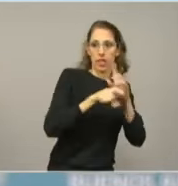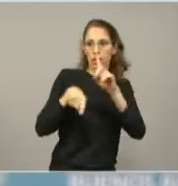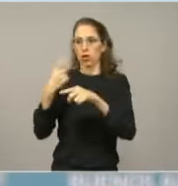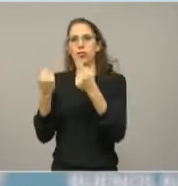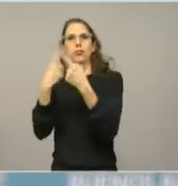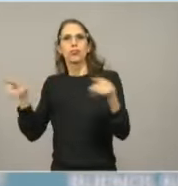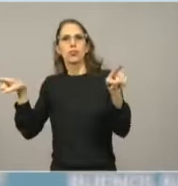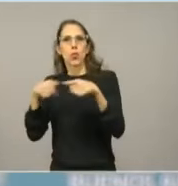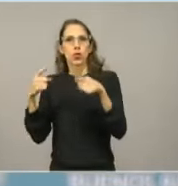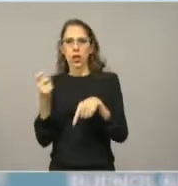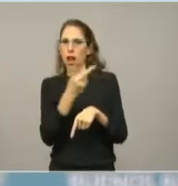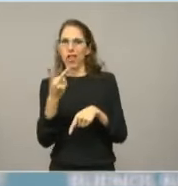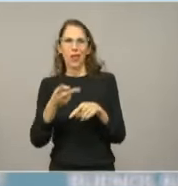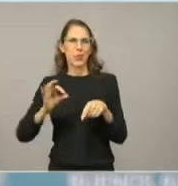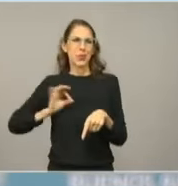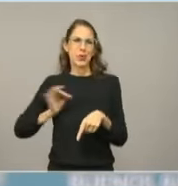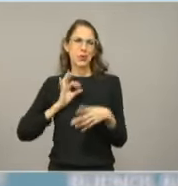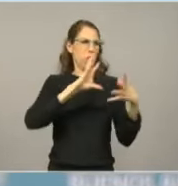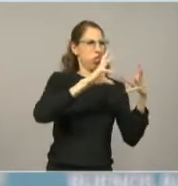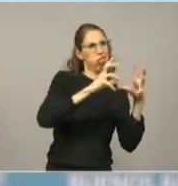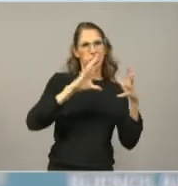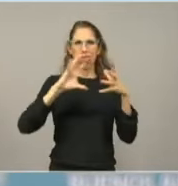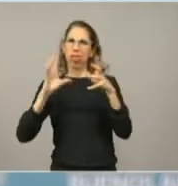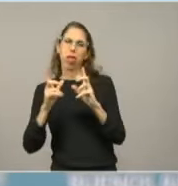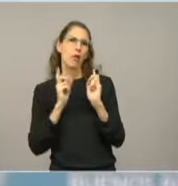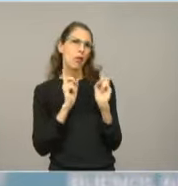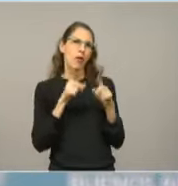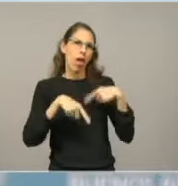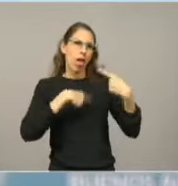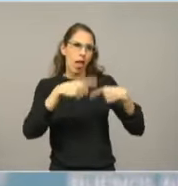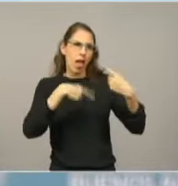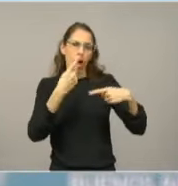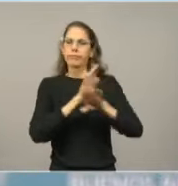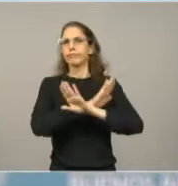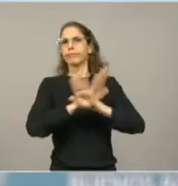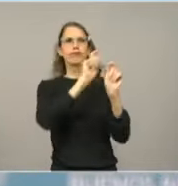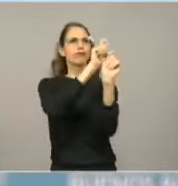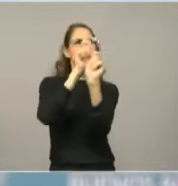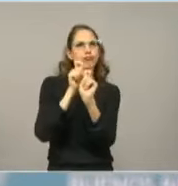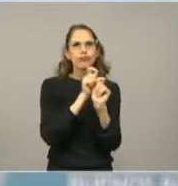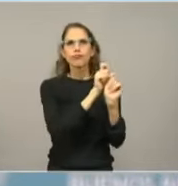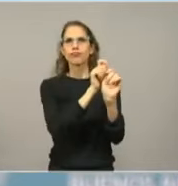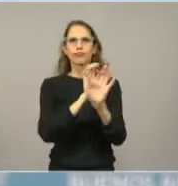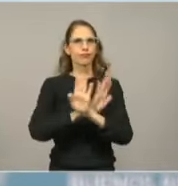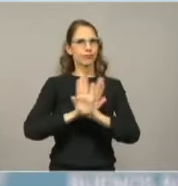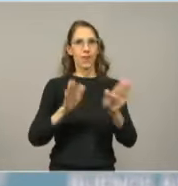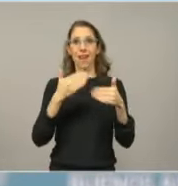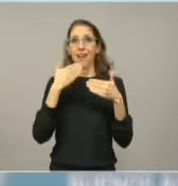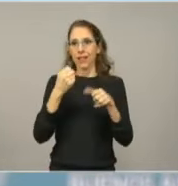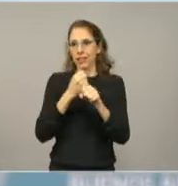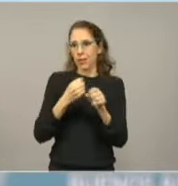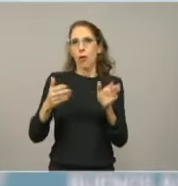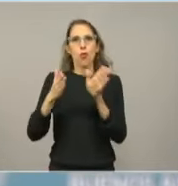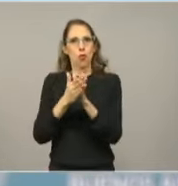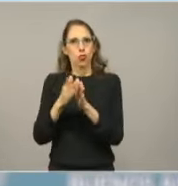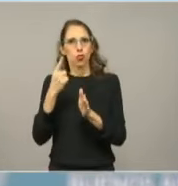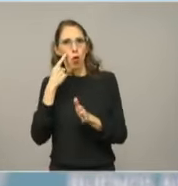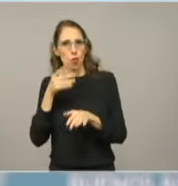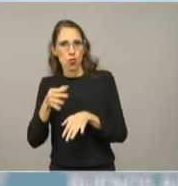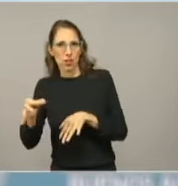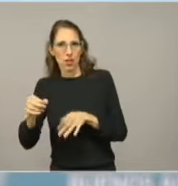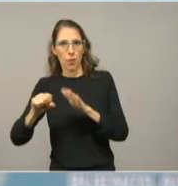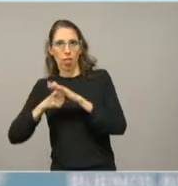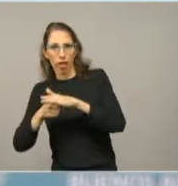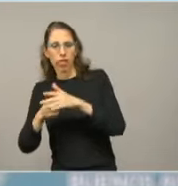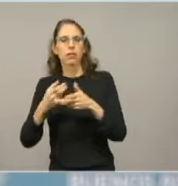funcionando hace muchos años en condiciones muy muy precarias y que bueno eh con en acuerdo con el municipio eh se ha